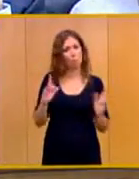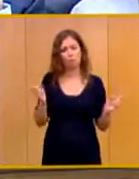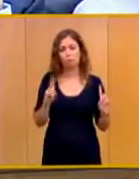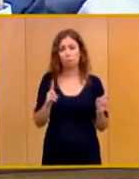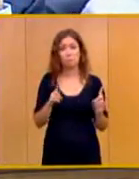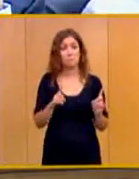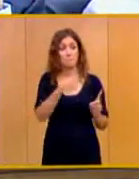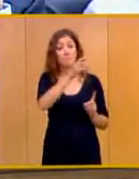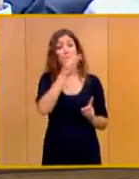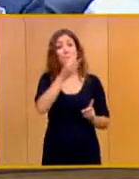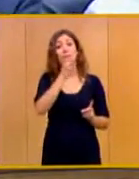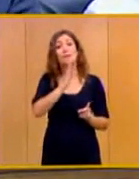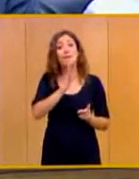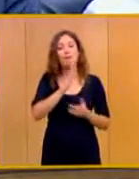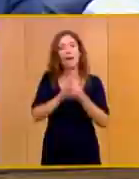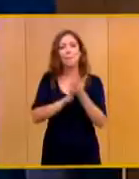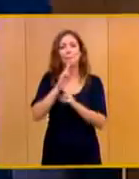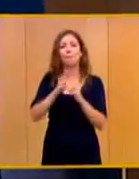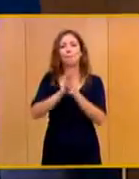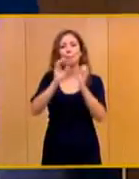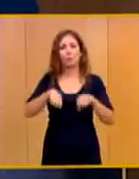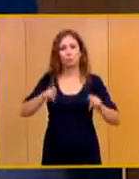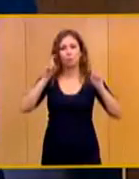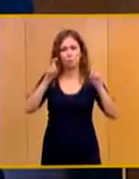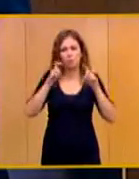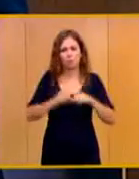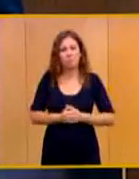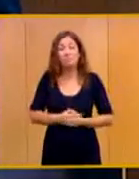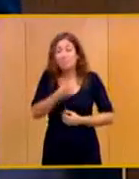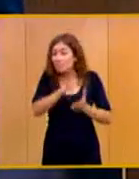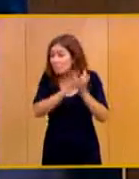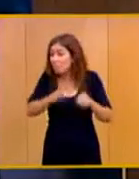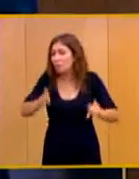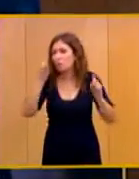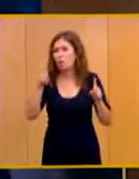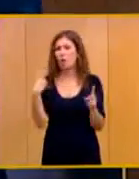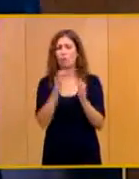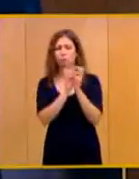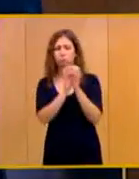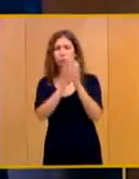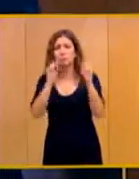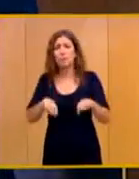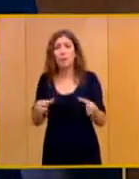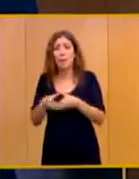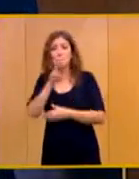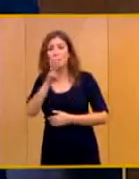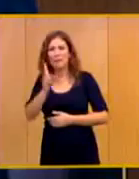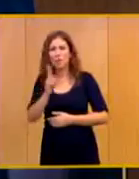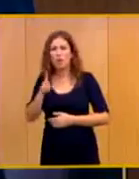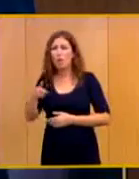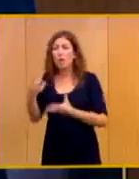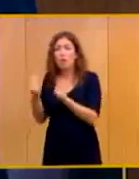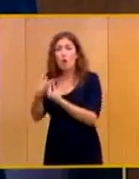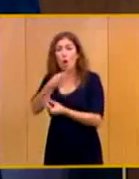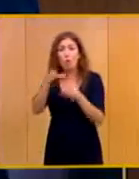Hablaba usted del pacto de educación. Pero es que el pacto de educación no es que no se llegara a un acuerdo con el PP, es que no se llegó a un acuerdo con nadie, con